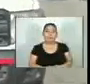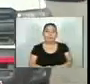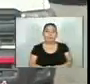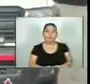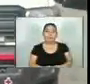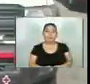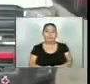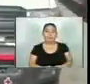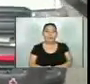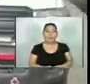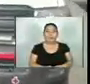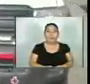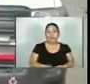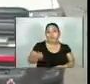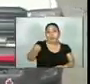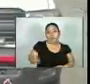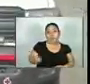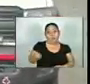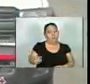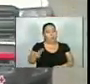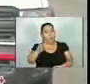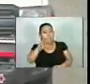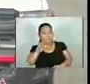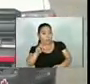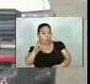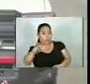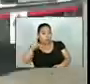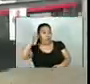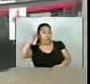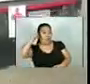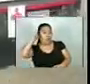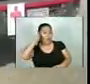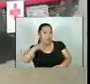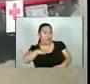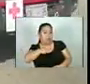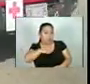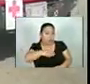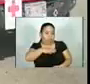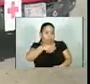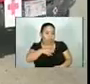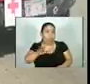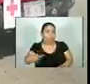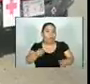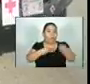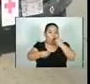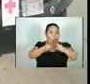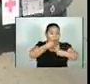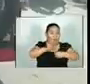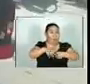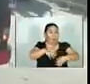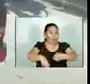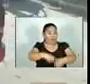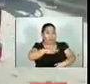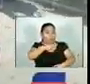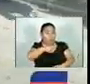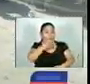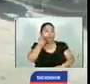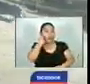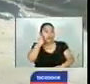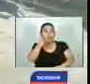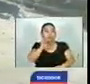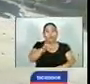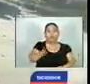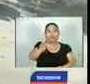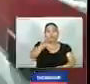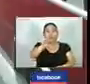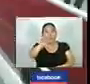Y una veintena de estudiantes y una maestra sufrieron de una intoxicación alimenticia cuando se trasladaban al interior de un bus de la